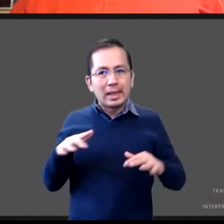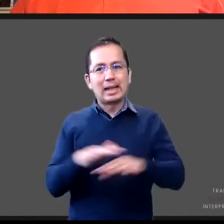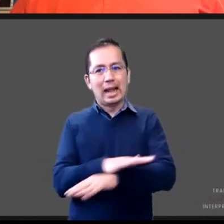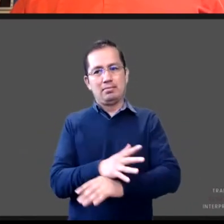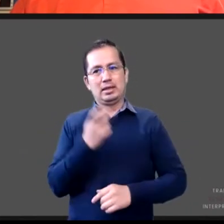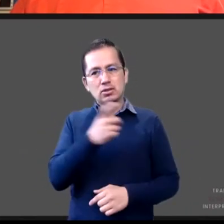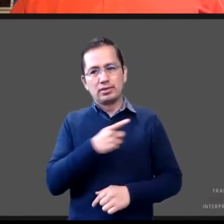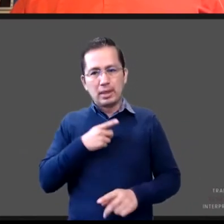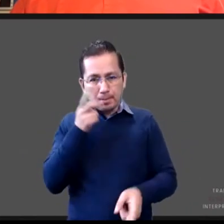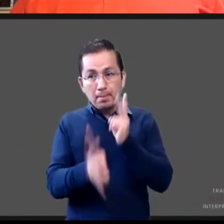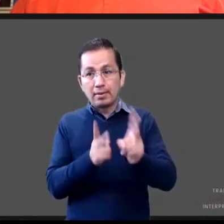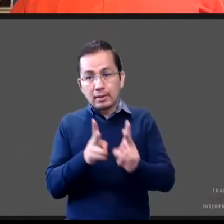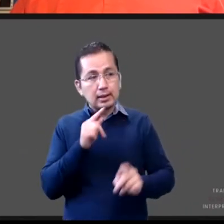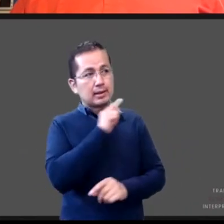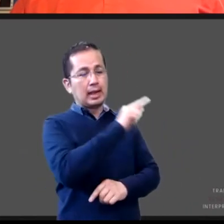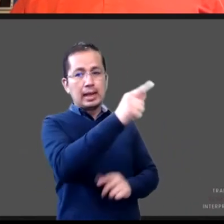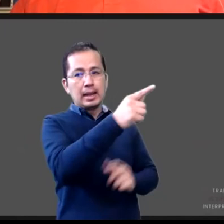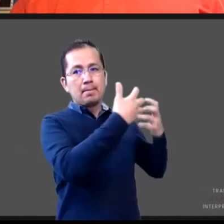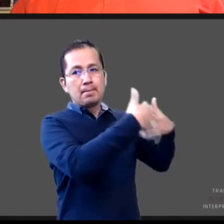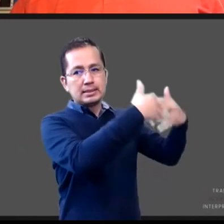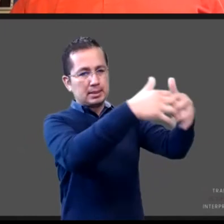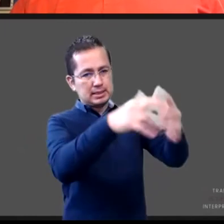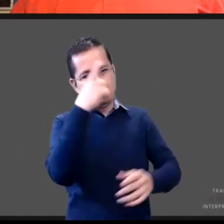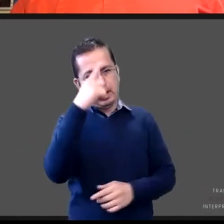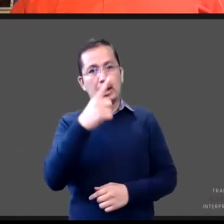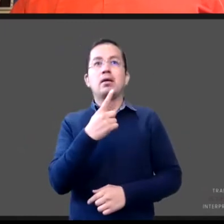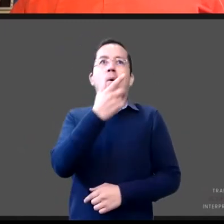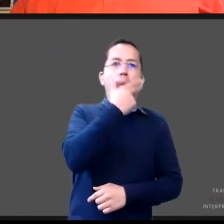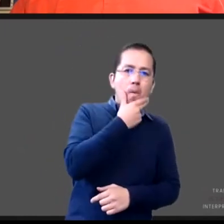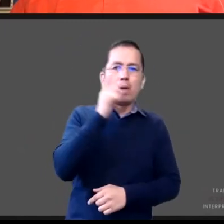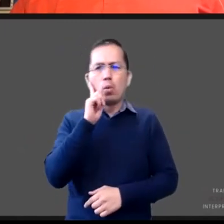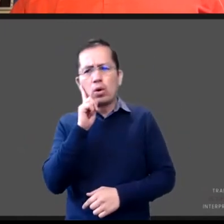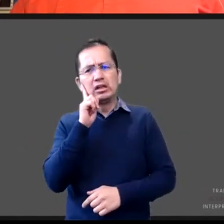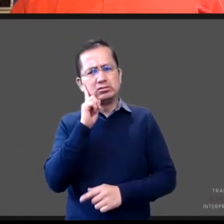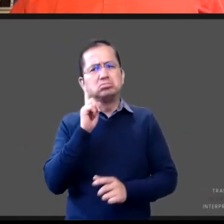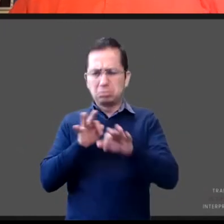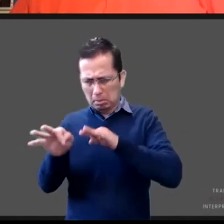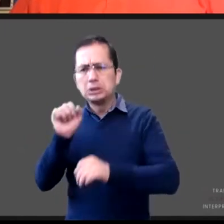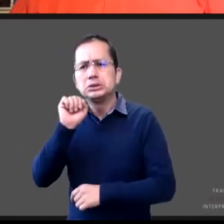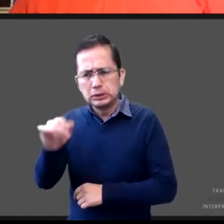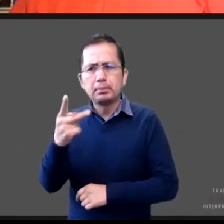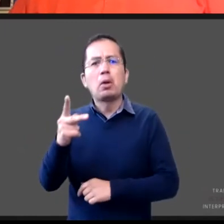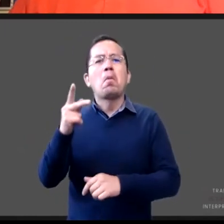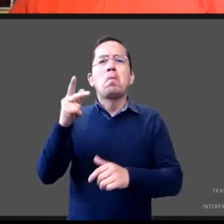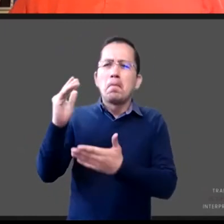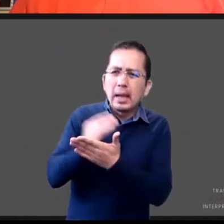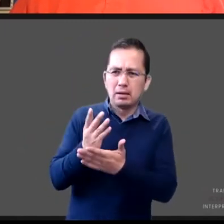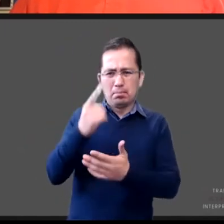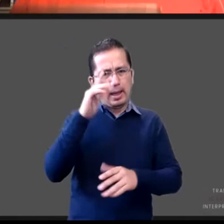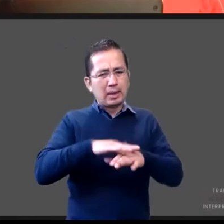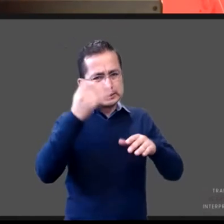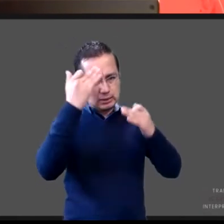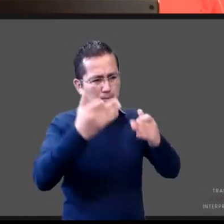y mujeres tengamos mucho más tiempo para convivir con nuestros niños y aprender con ellos a partir del juego. Aprender de ellos y aprender con